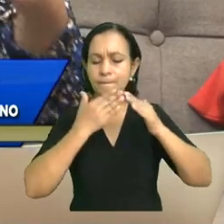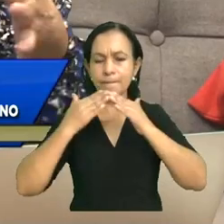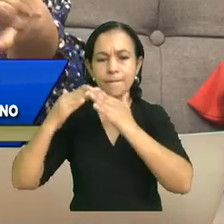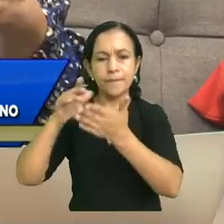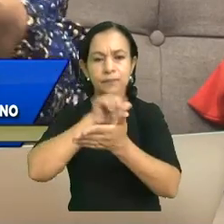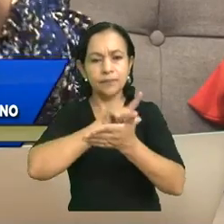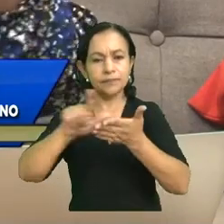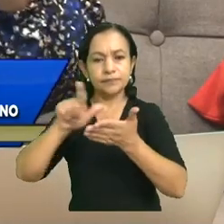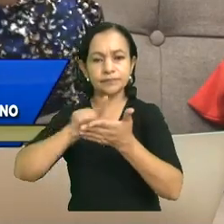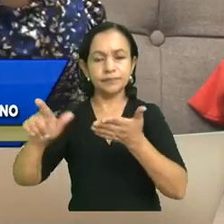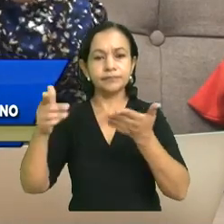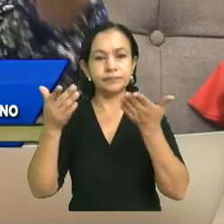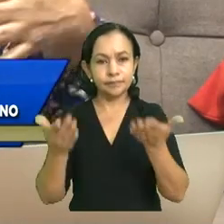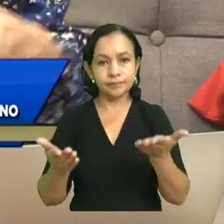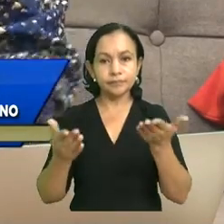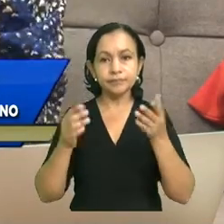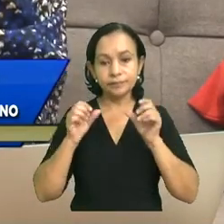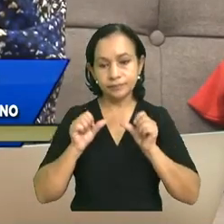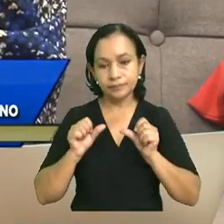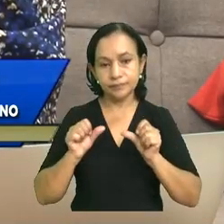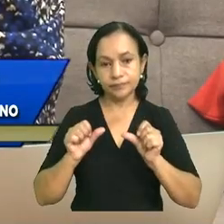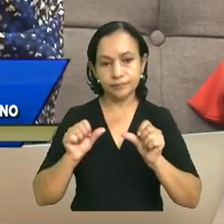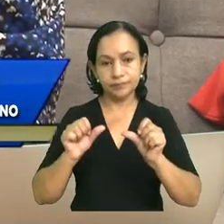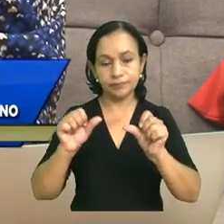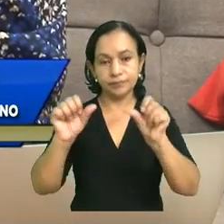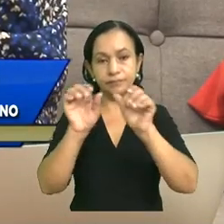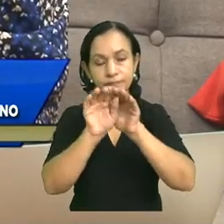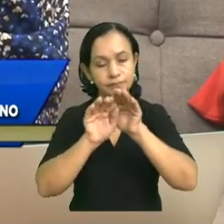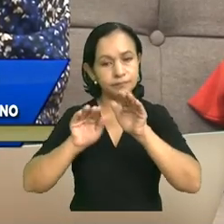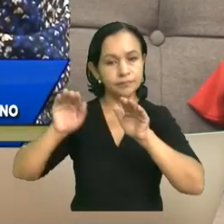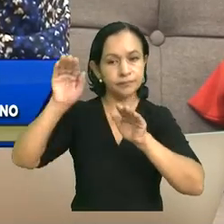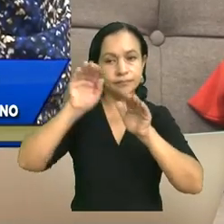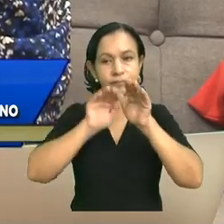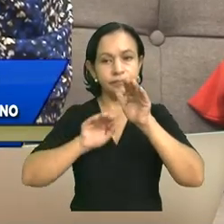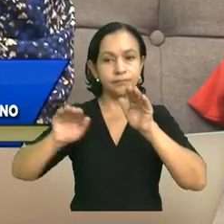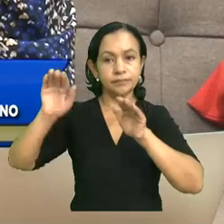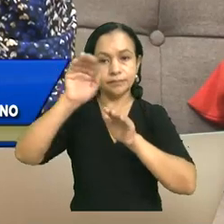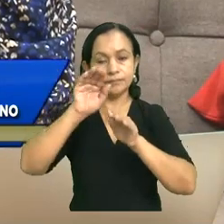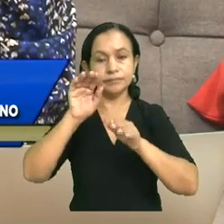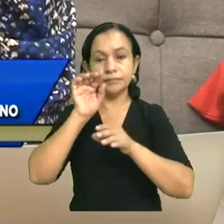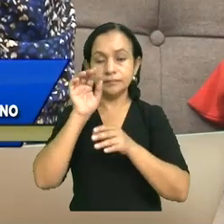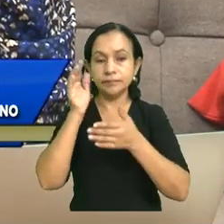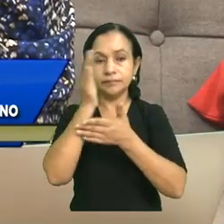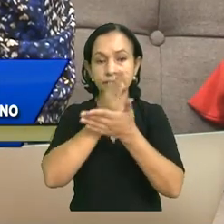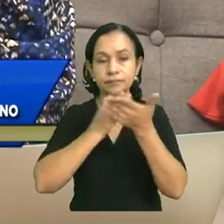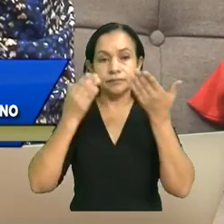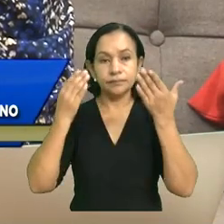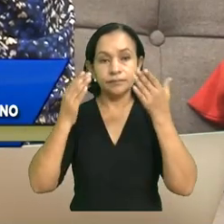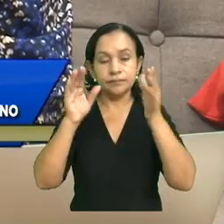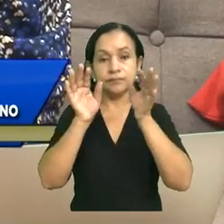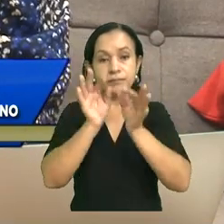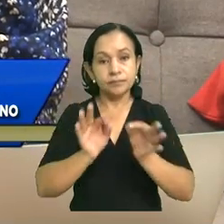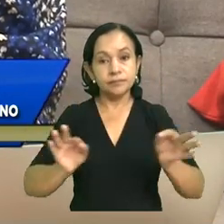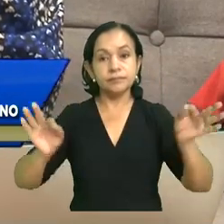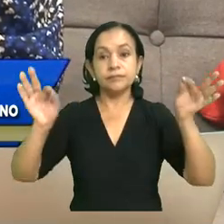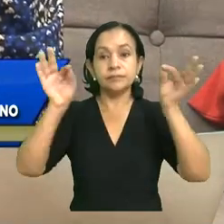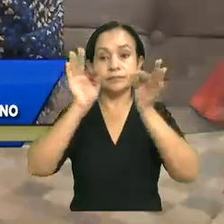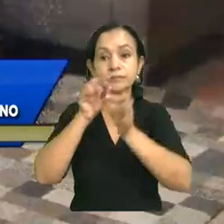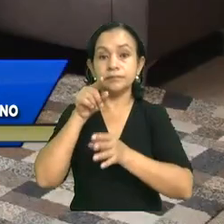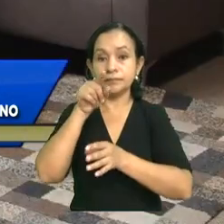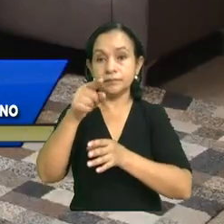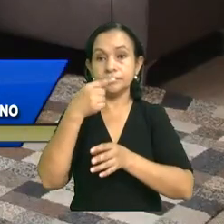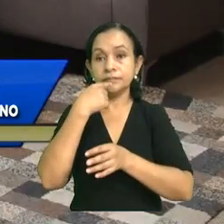la comarca. Estamos avanzando cada vez más en esos detalles. En esos que pareciesen, como usted